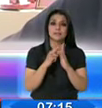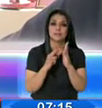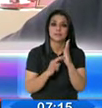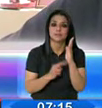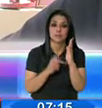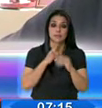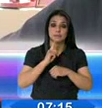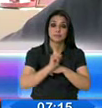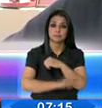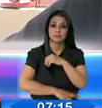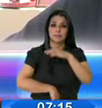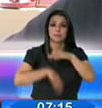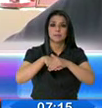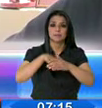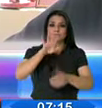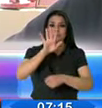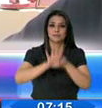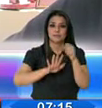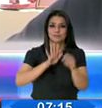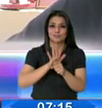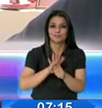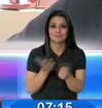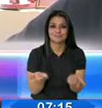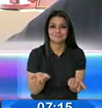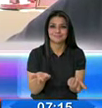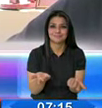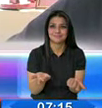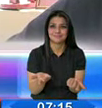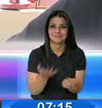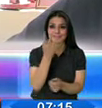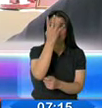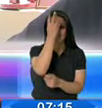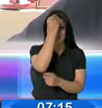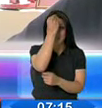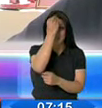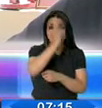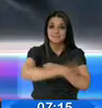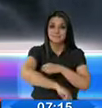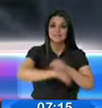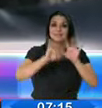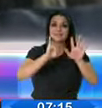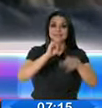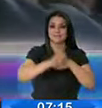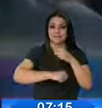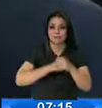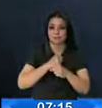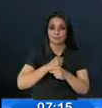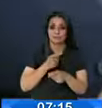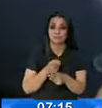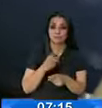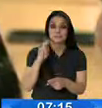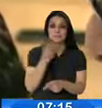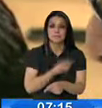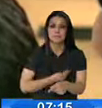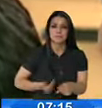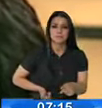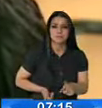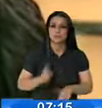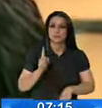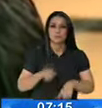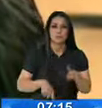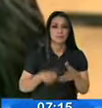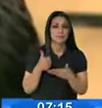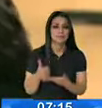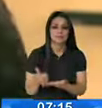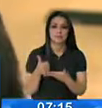pena sea de máximo 5 años. En el caso del señor Glass, la pena impuesta es de 6. Con ello, el vicepresidente no podría acceder a